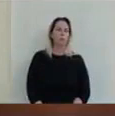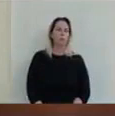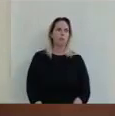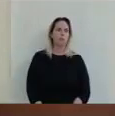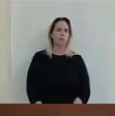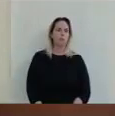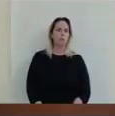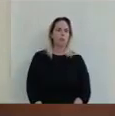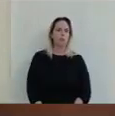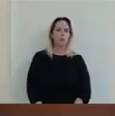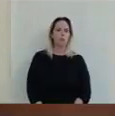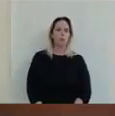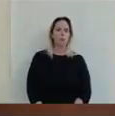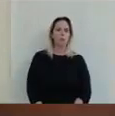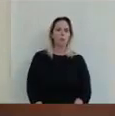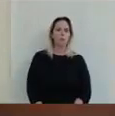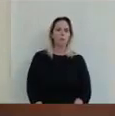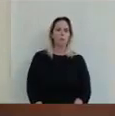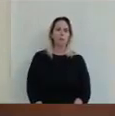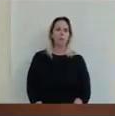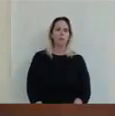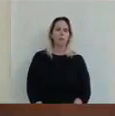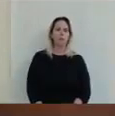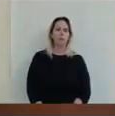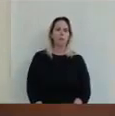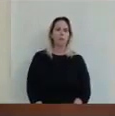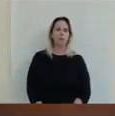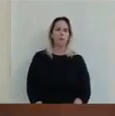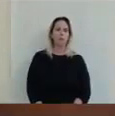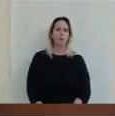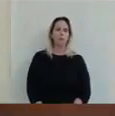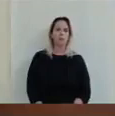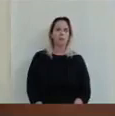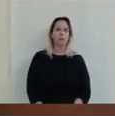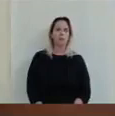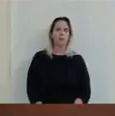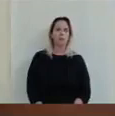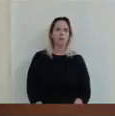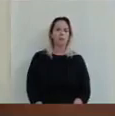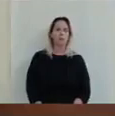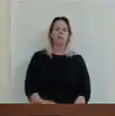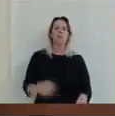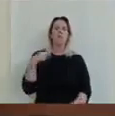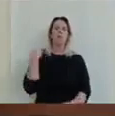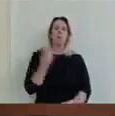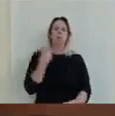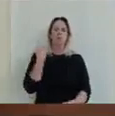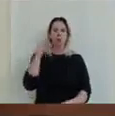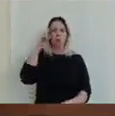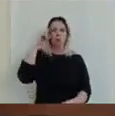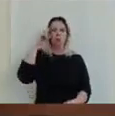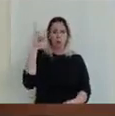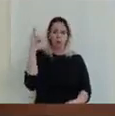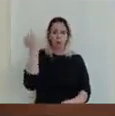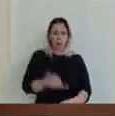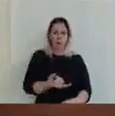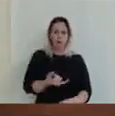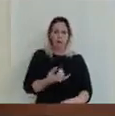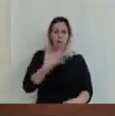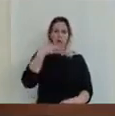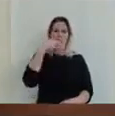que en eventual caso se abra los gimnasios. Nosotros somos muy, pero muy respetuosos de las decisiones